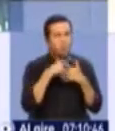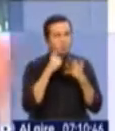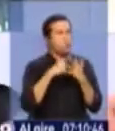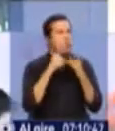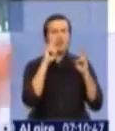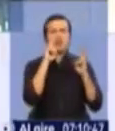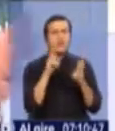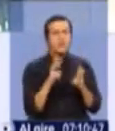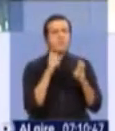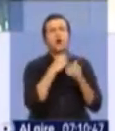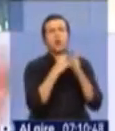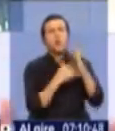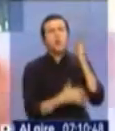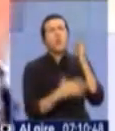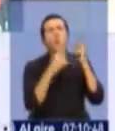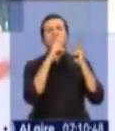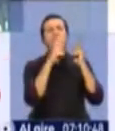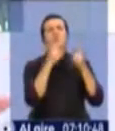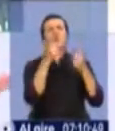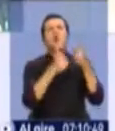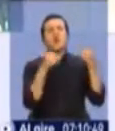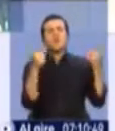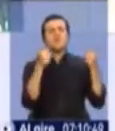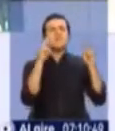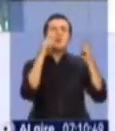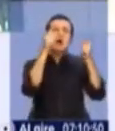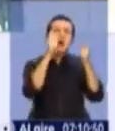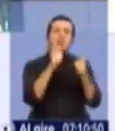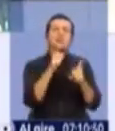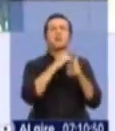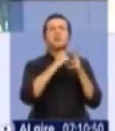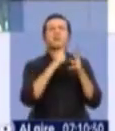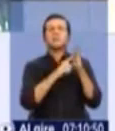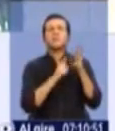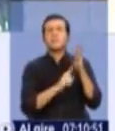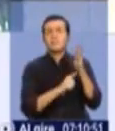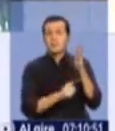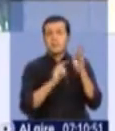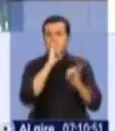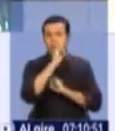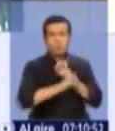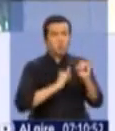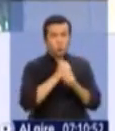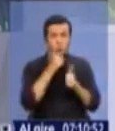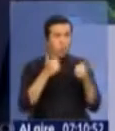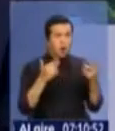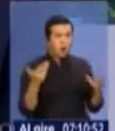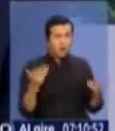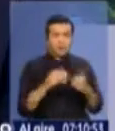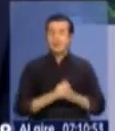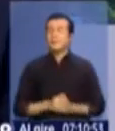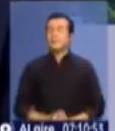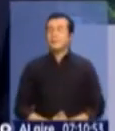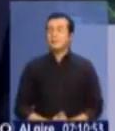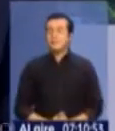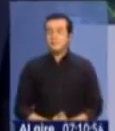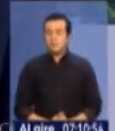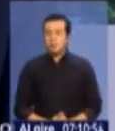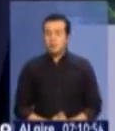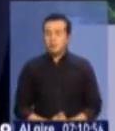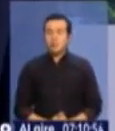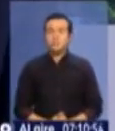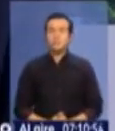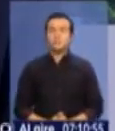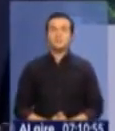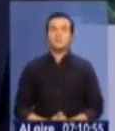géneros estamos hablando dentro del arte e internacional desde luego hemos artes vivas un poco las